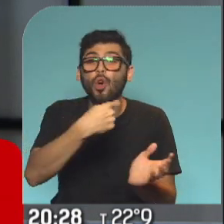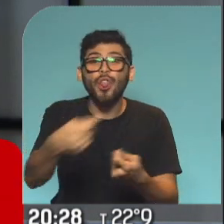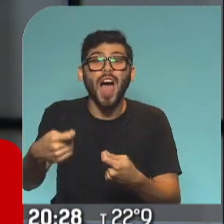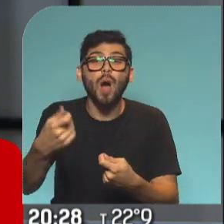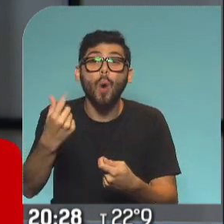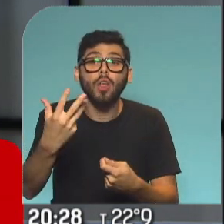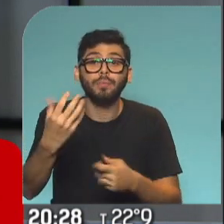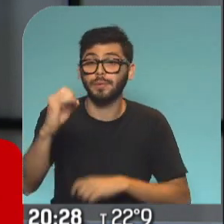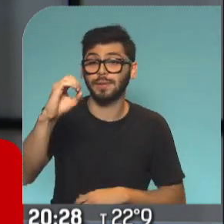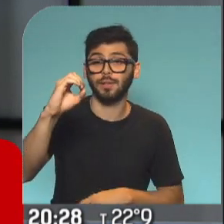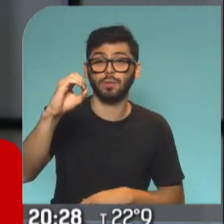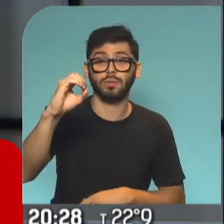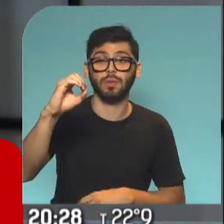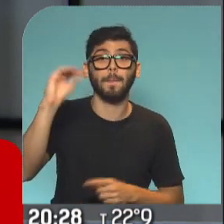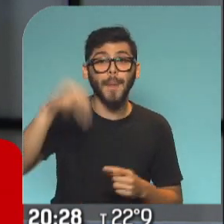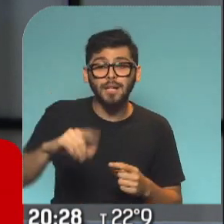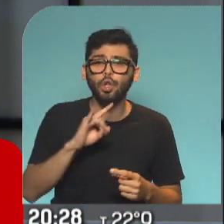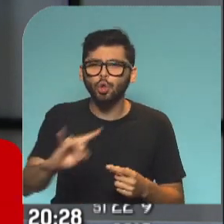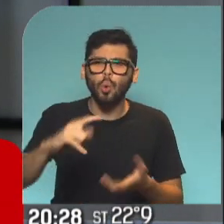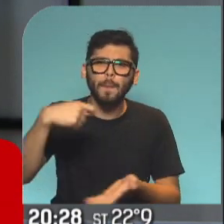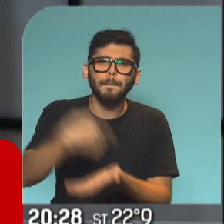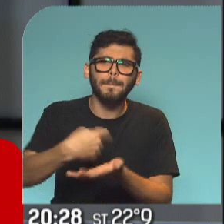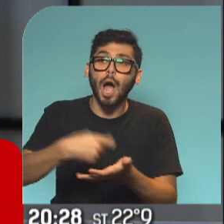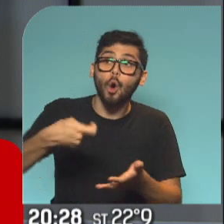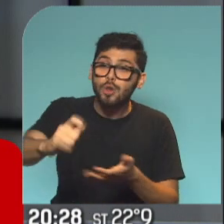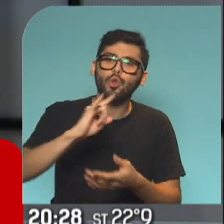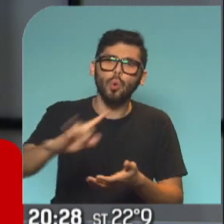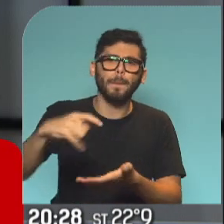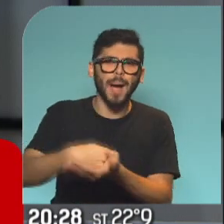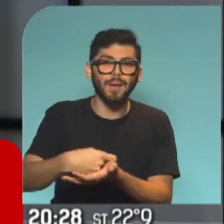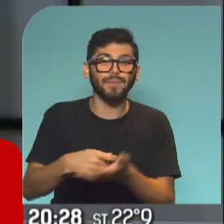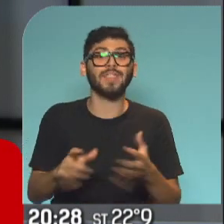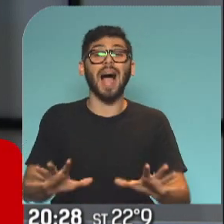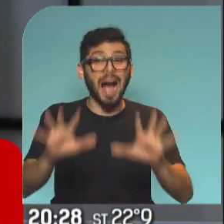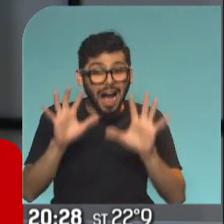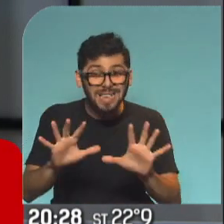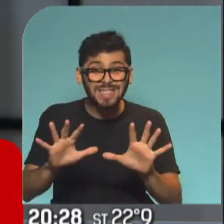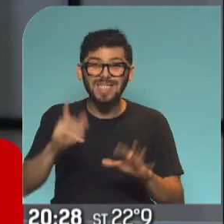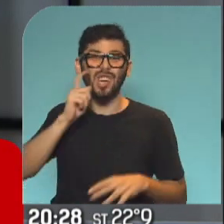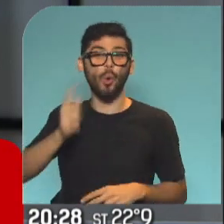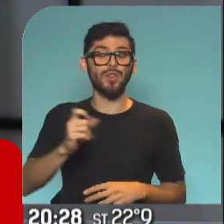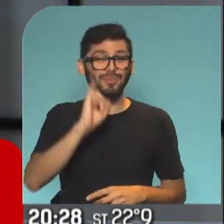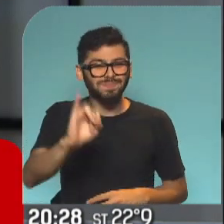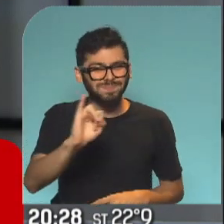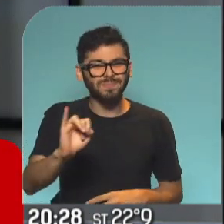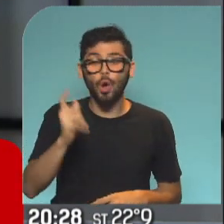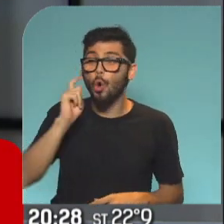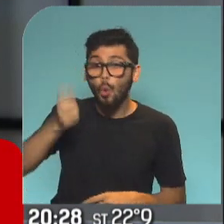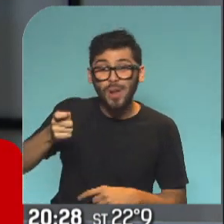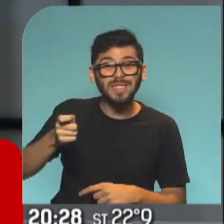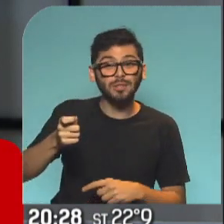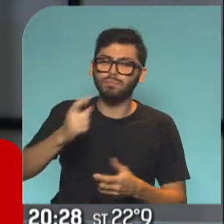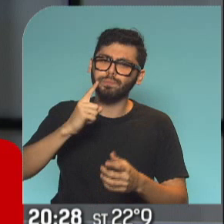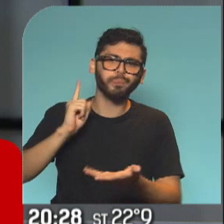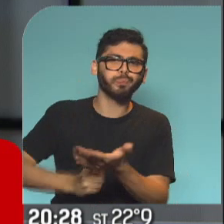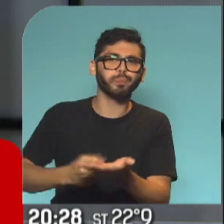y además le obligaron a pagar las costas del juicio este es el fallo que te queríamos hablar un poco de la cámara civil